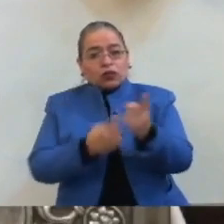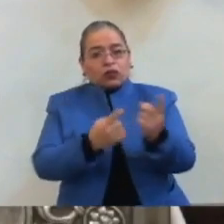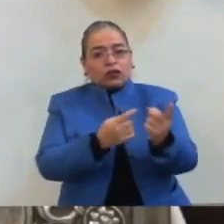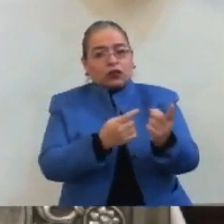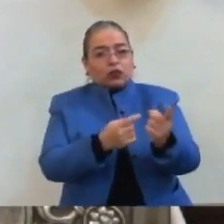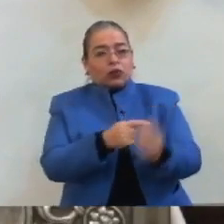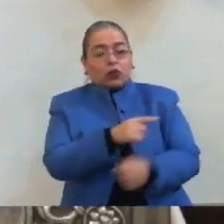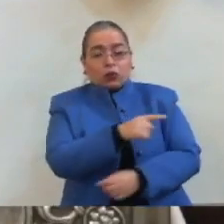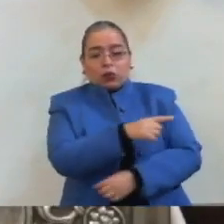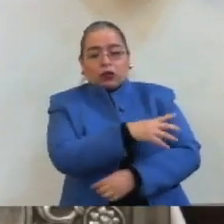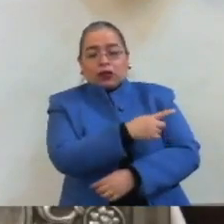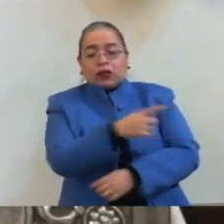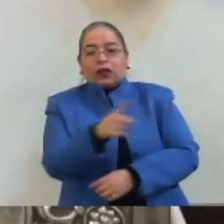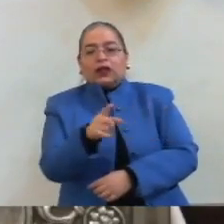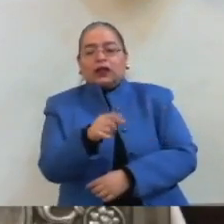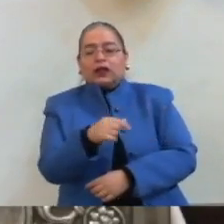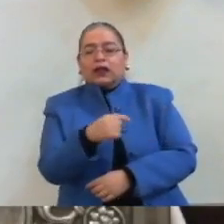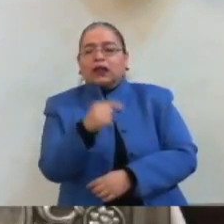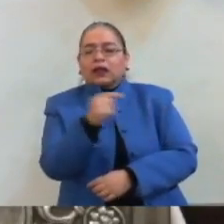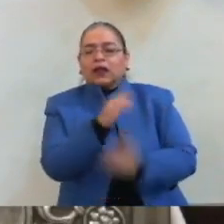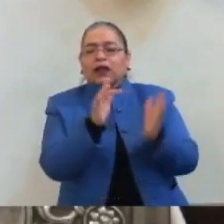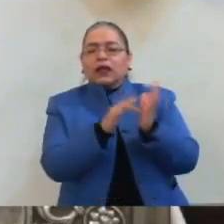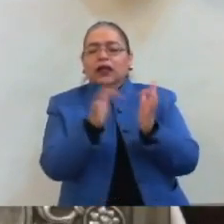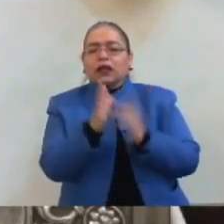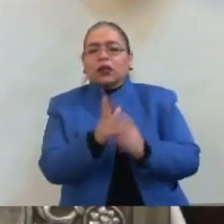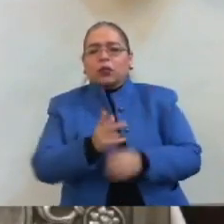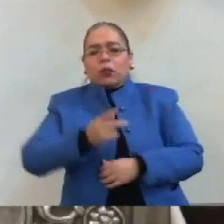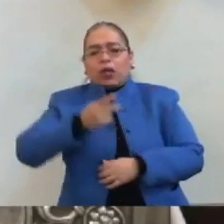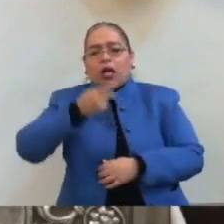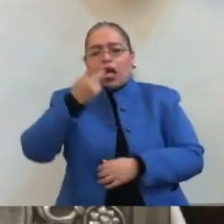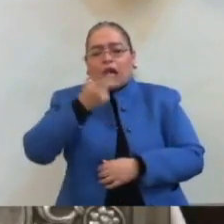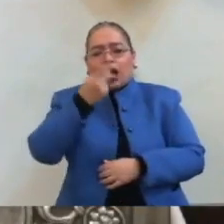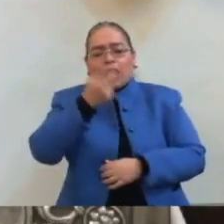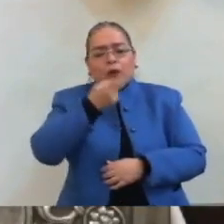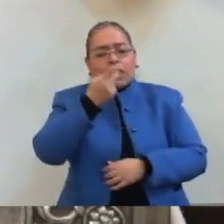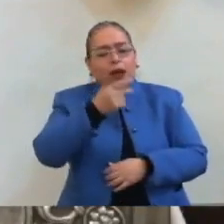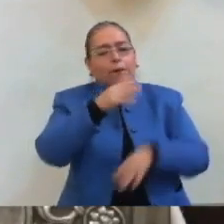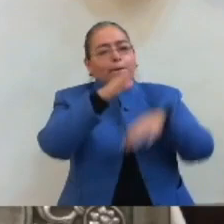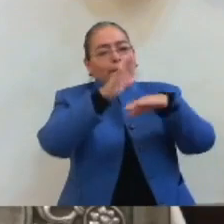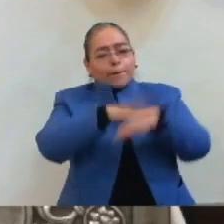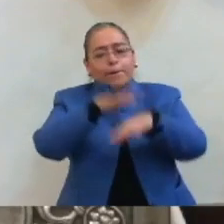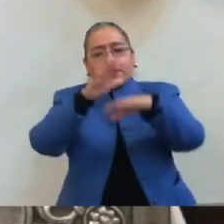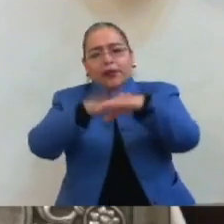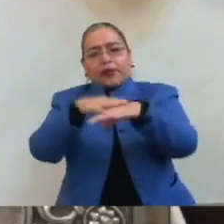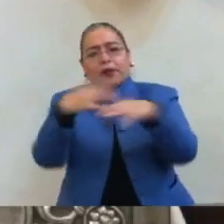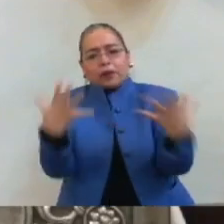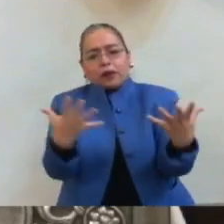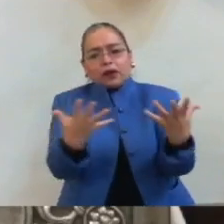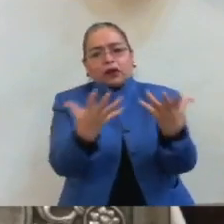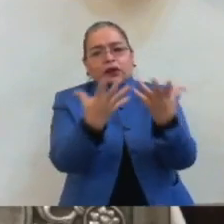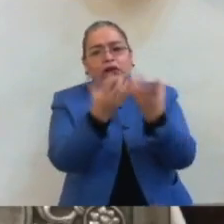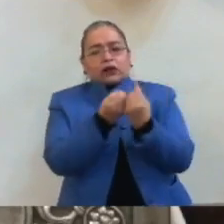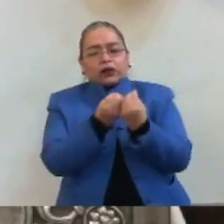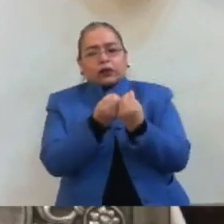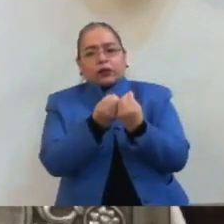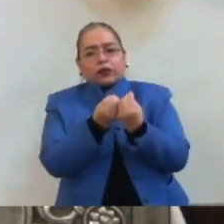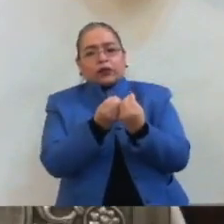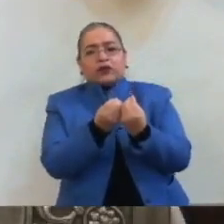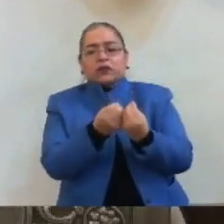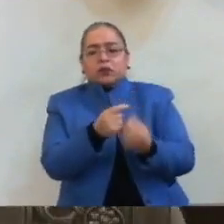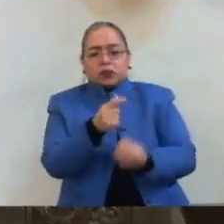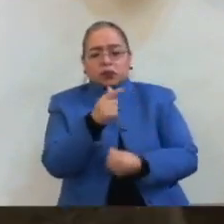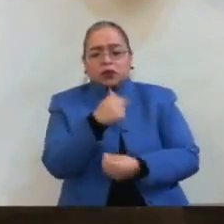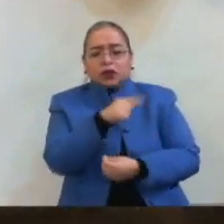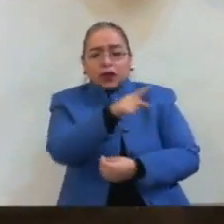porque toda palabra convocan toda palabra atrae